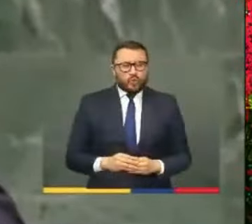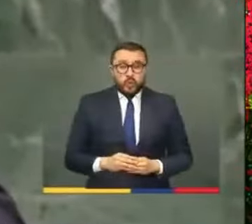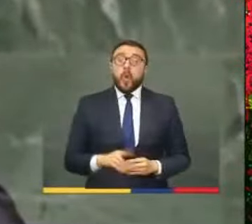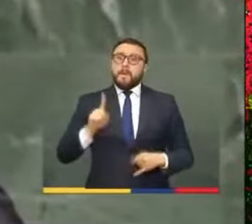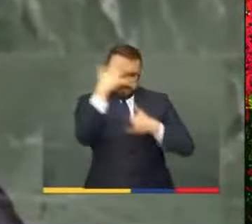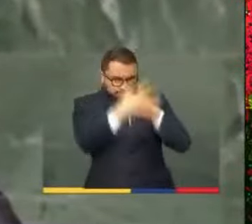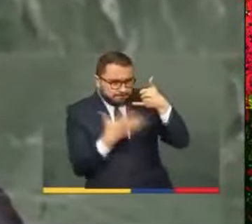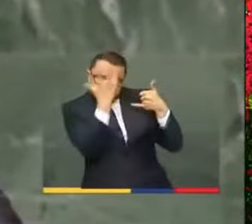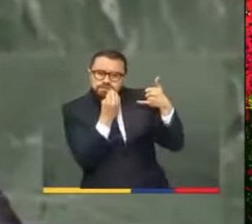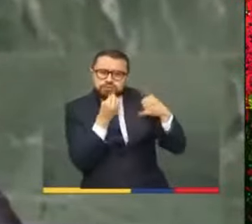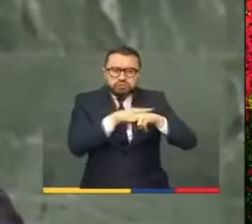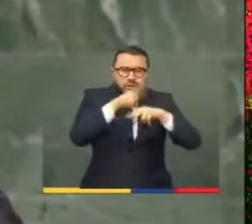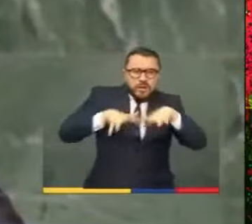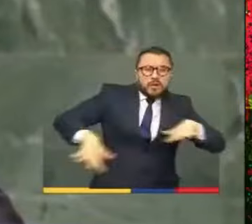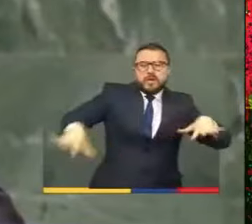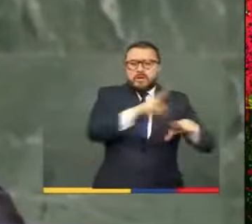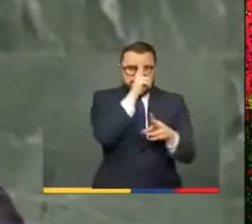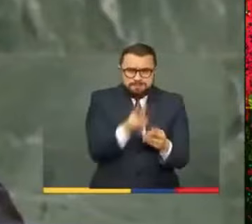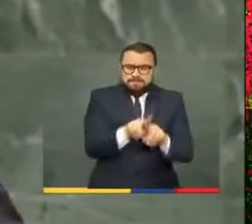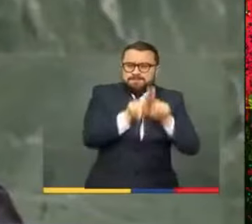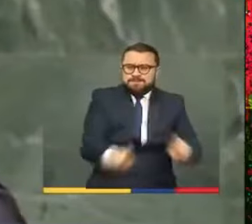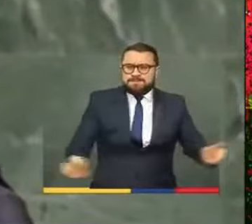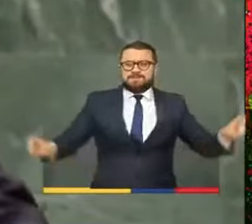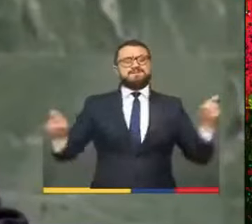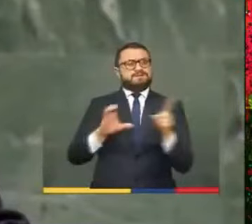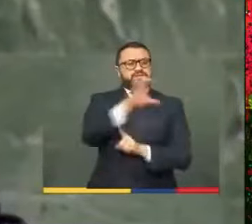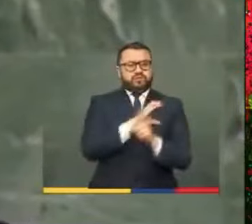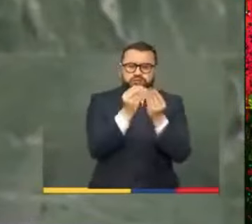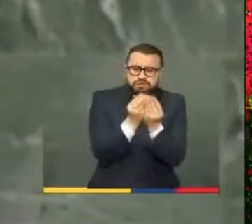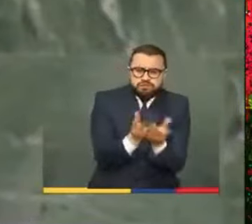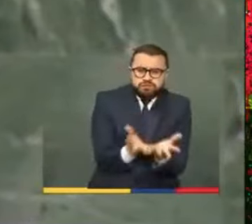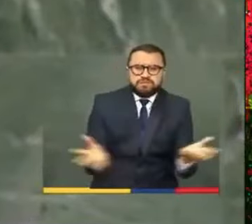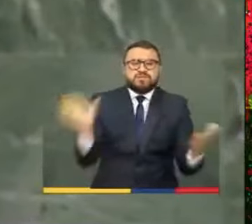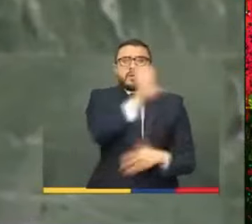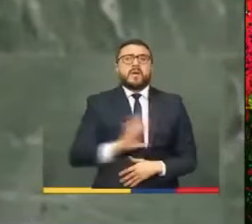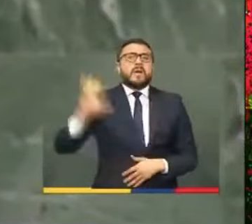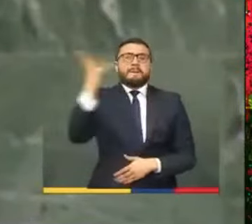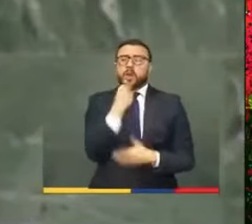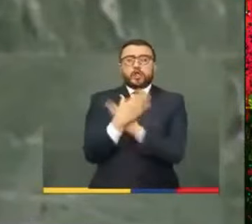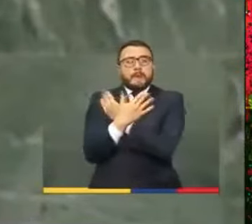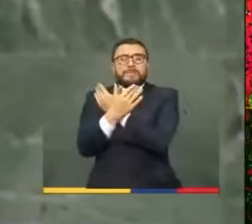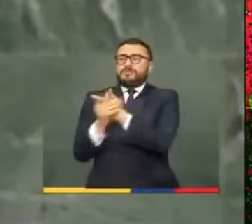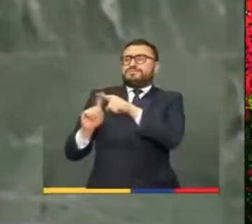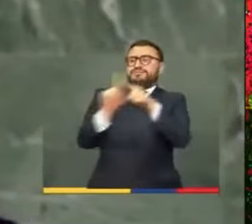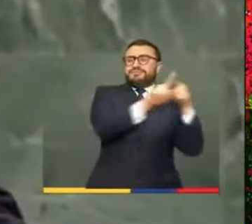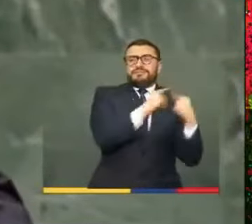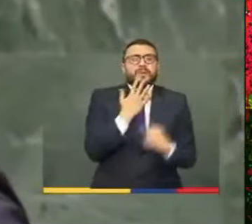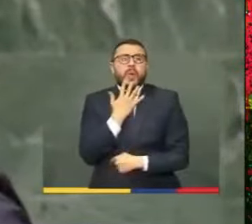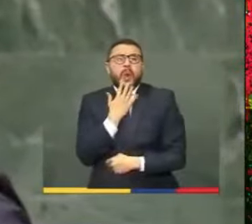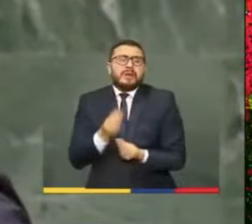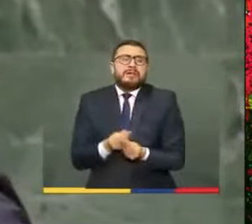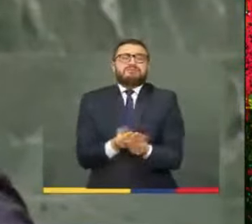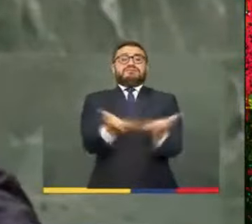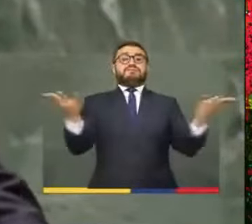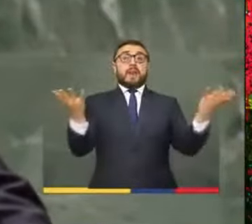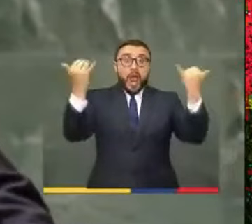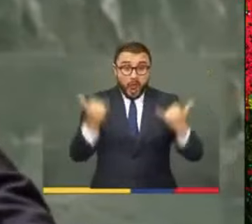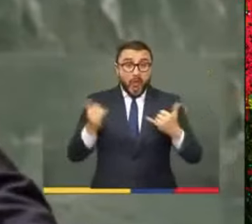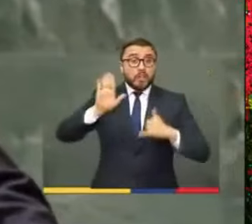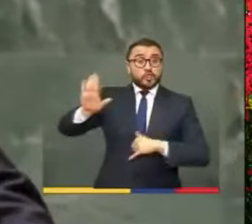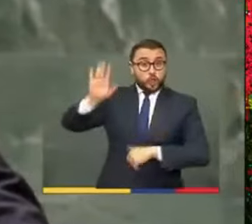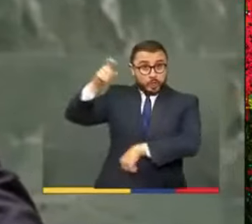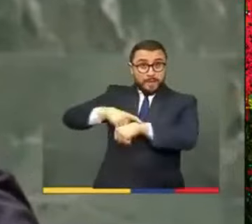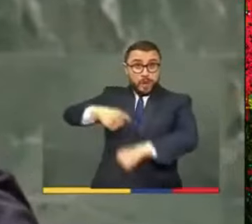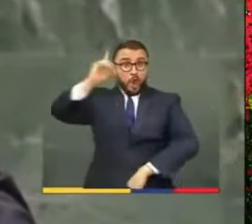diversidad natural y cultural, el país de la belleza y las mariposas de todos los colores, que ya no es la hora de los gobiernos, sino a la hora